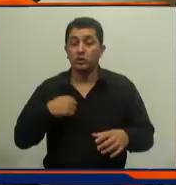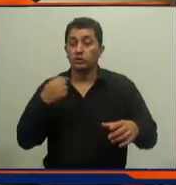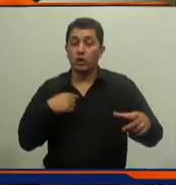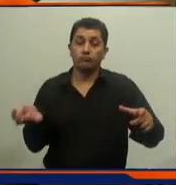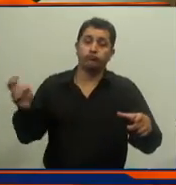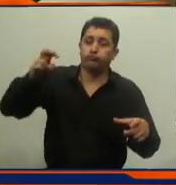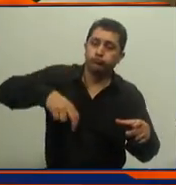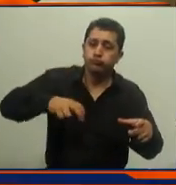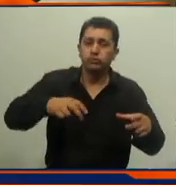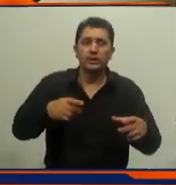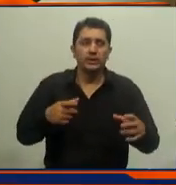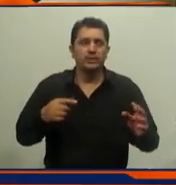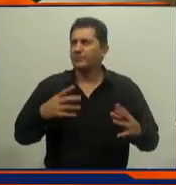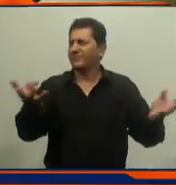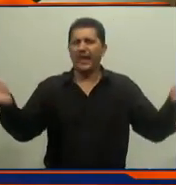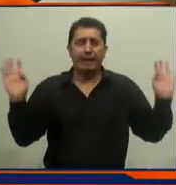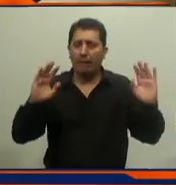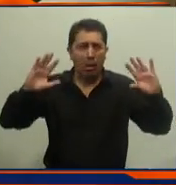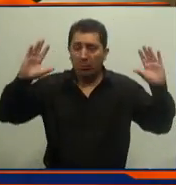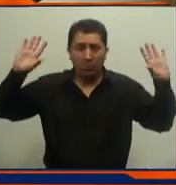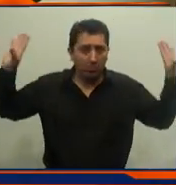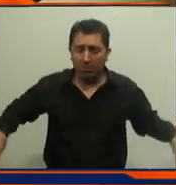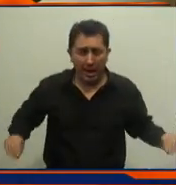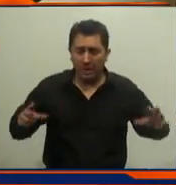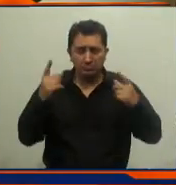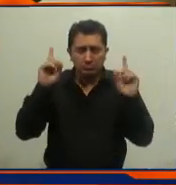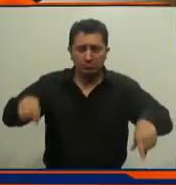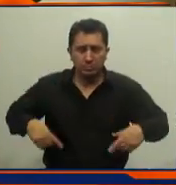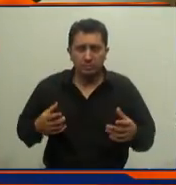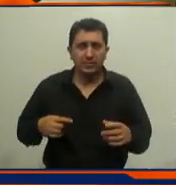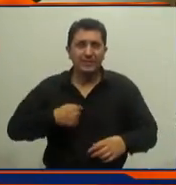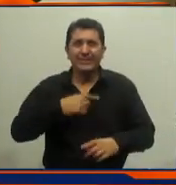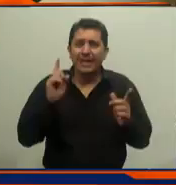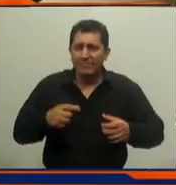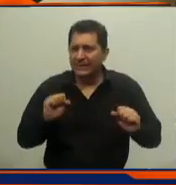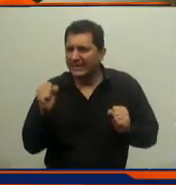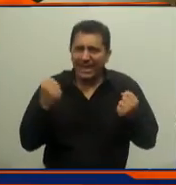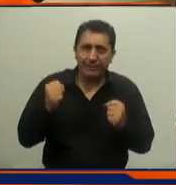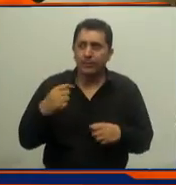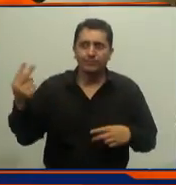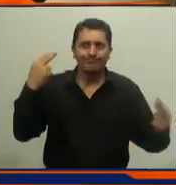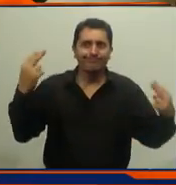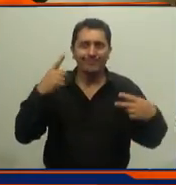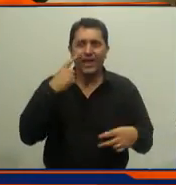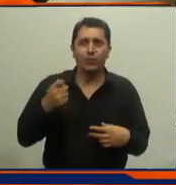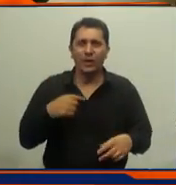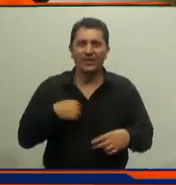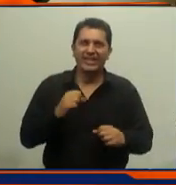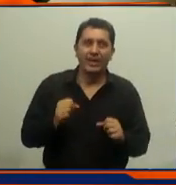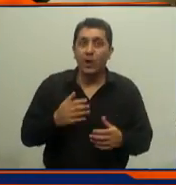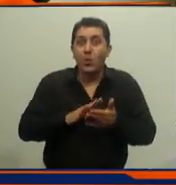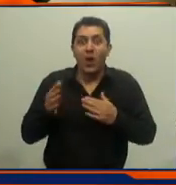la verdad que no sé lo que pasaba alrededor no tengo la misma idea la ansiedad también un poco se me notó y los nervios de